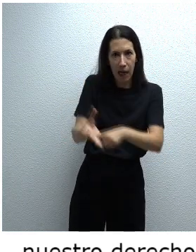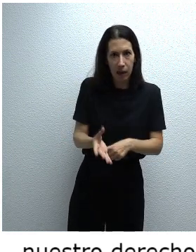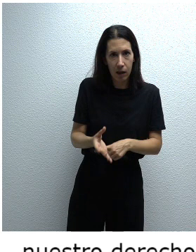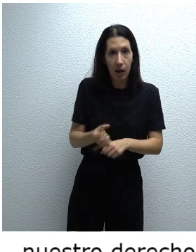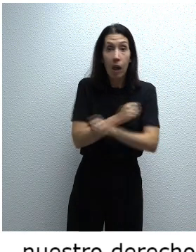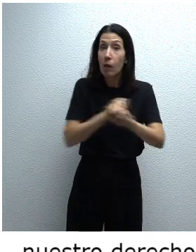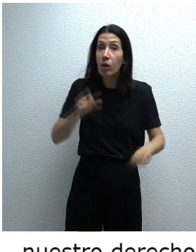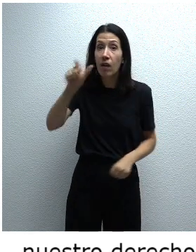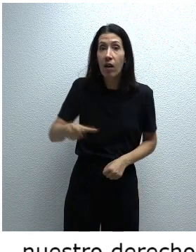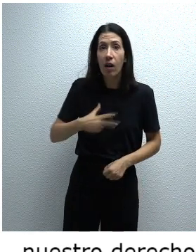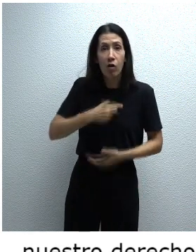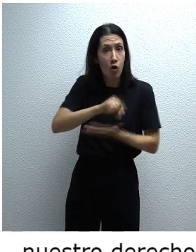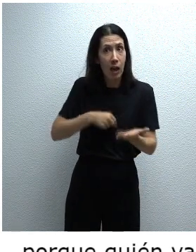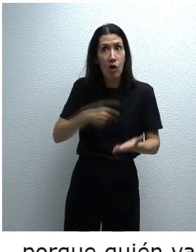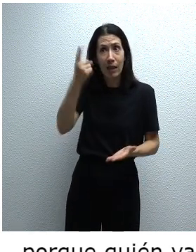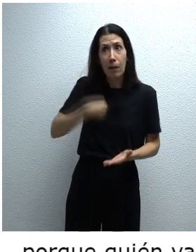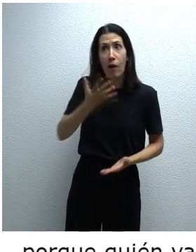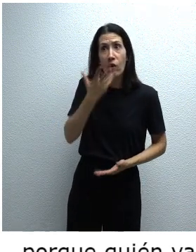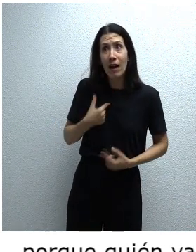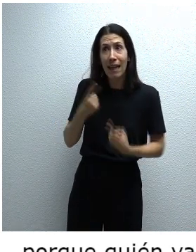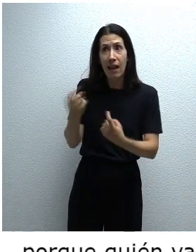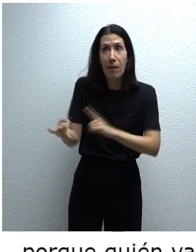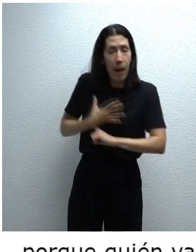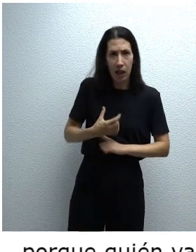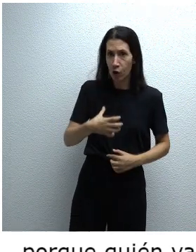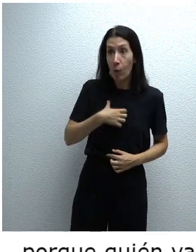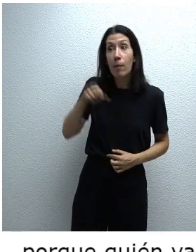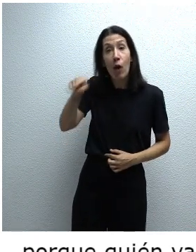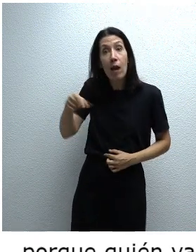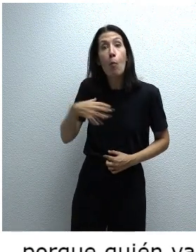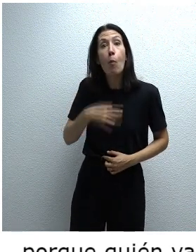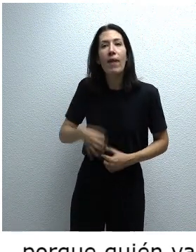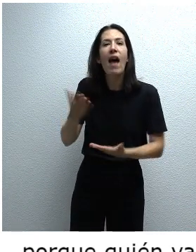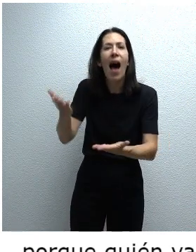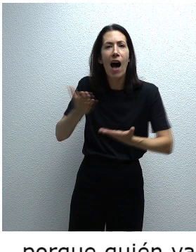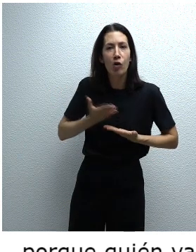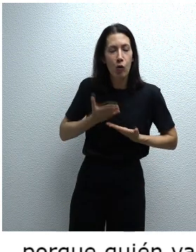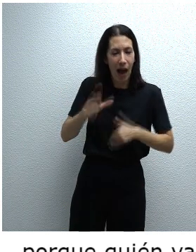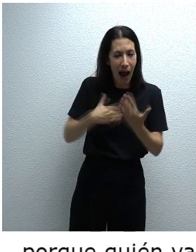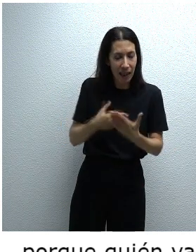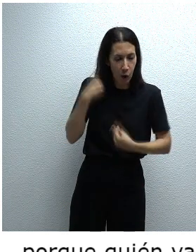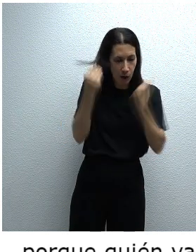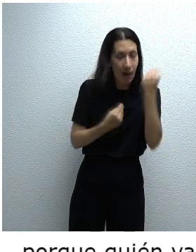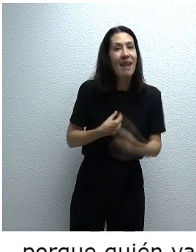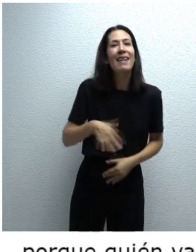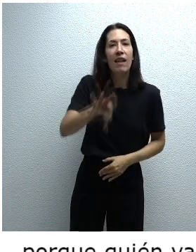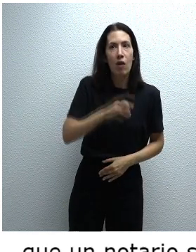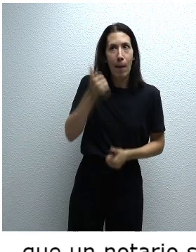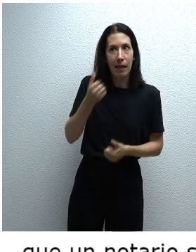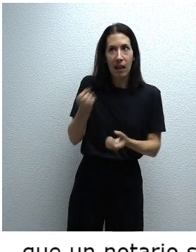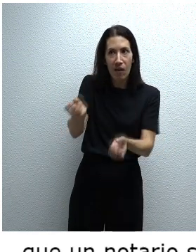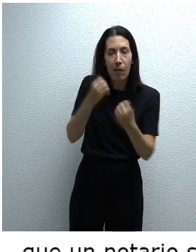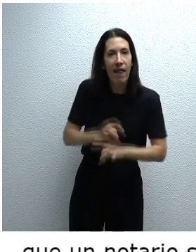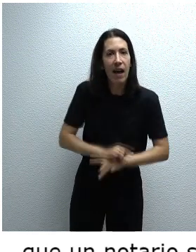imposible que un notario sepa más mis necesidades, pero él me puede ayudar a tomar una decisión más